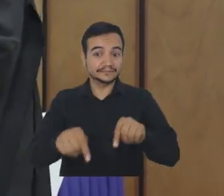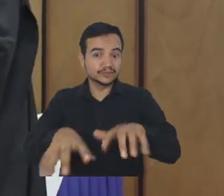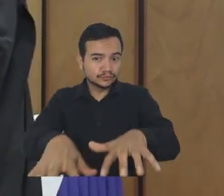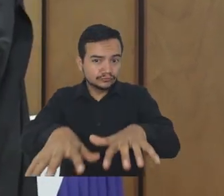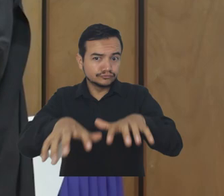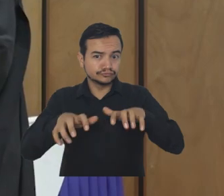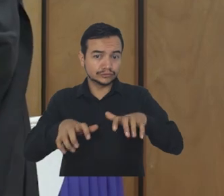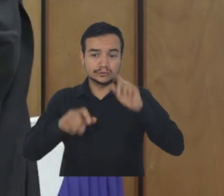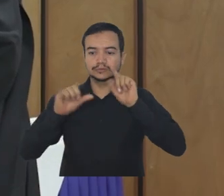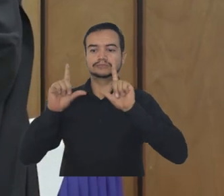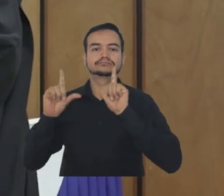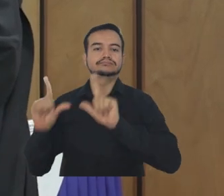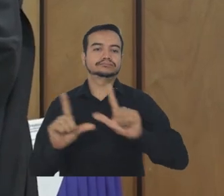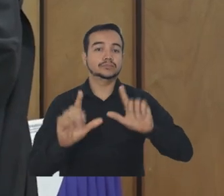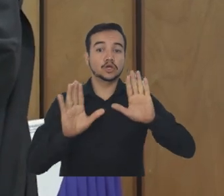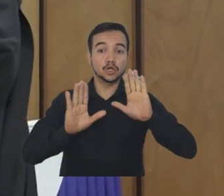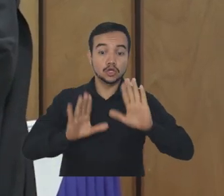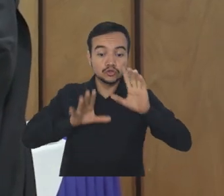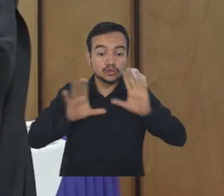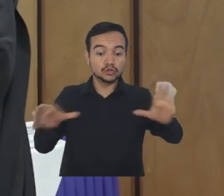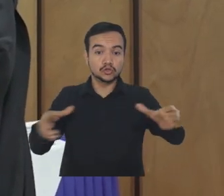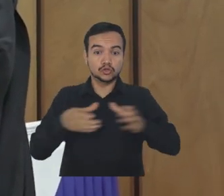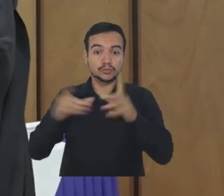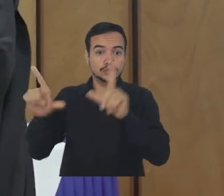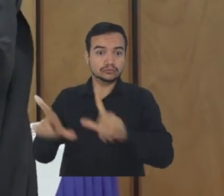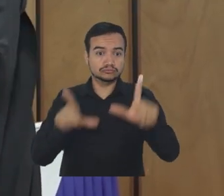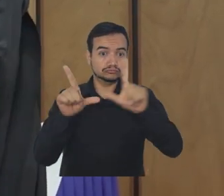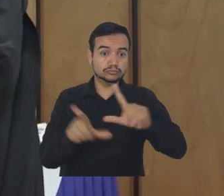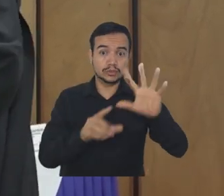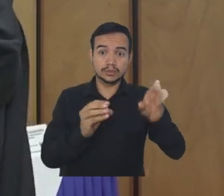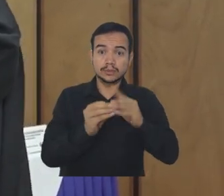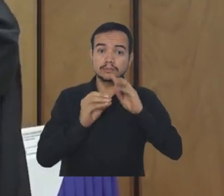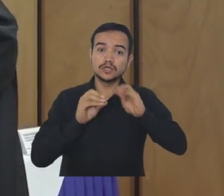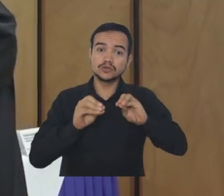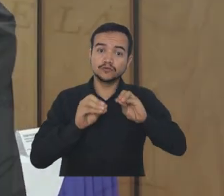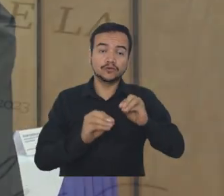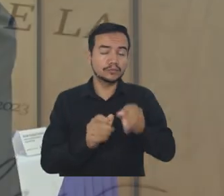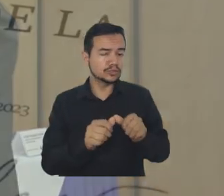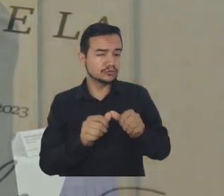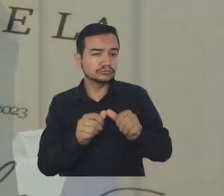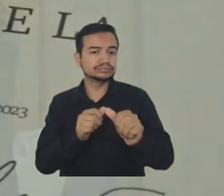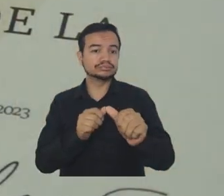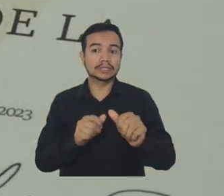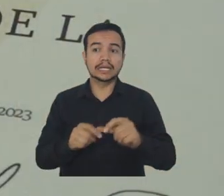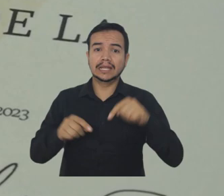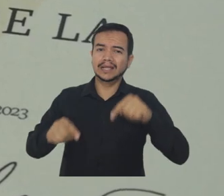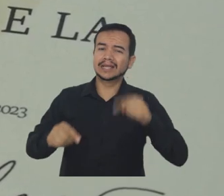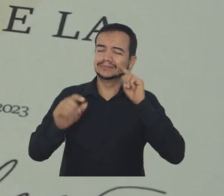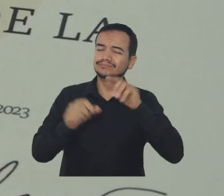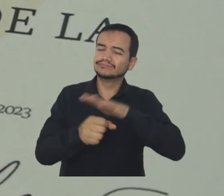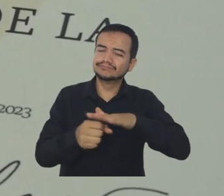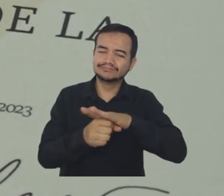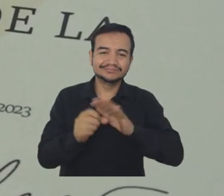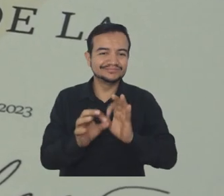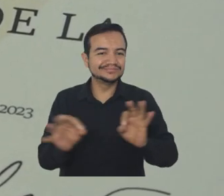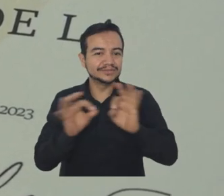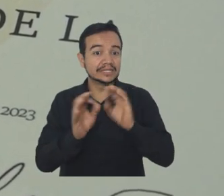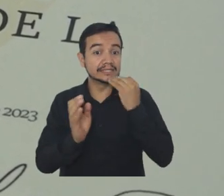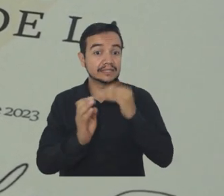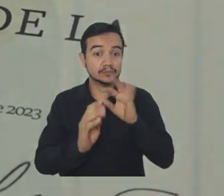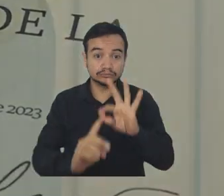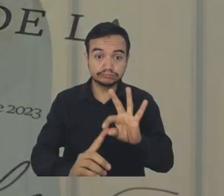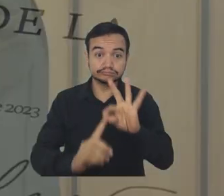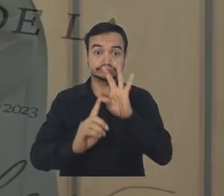Durante la ceremonia de graduación del Centro de Posgrados y Formación Continua de Unimagdalena, se destacaron algunos momentos importantes como